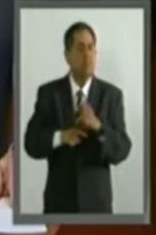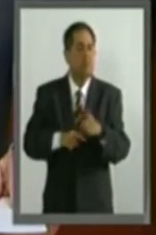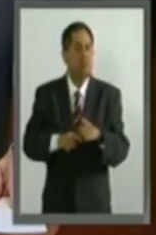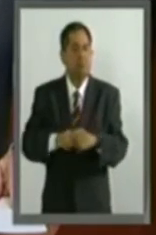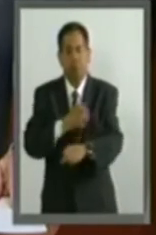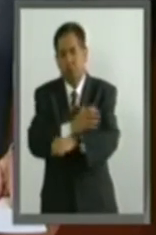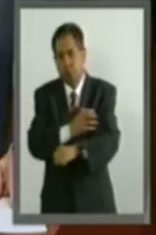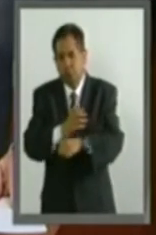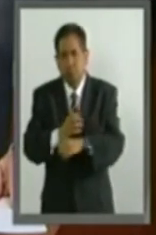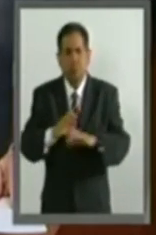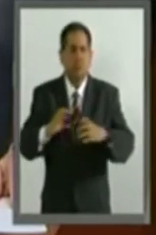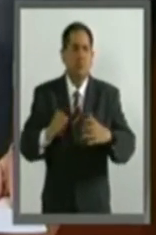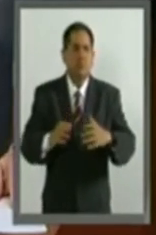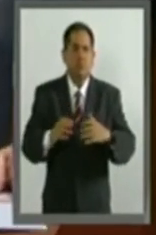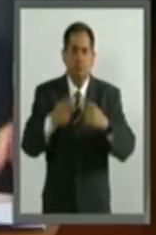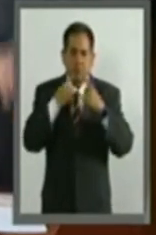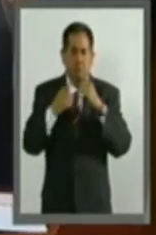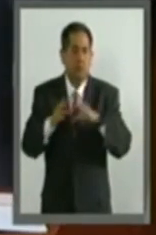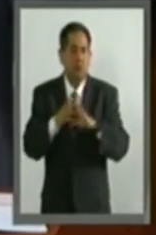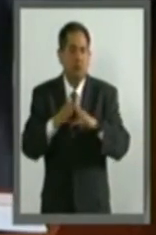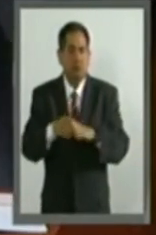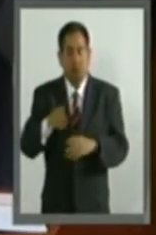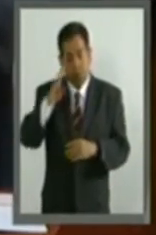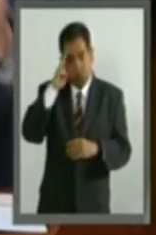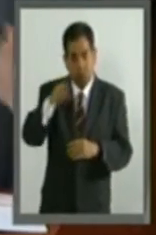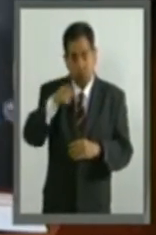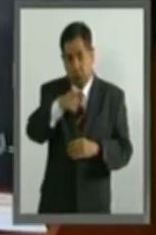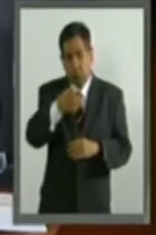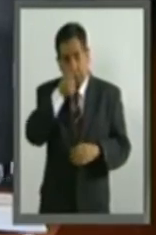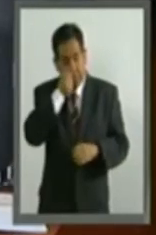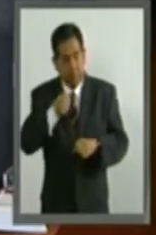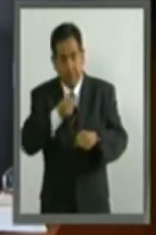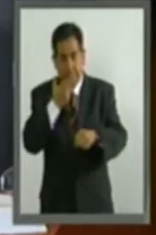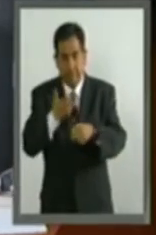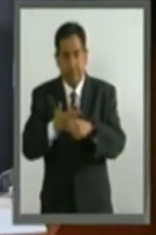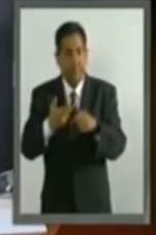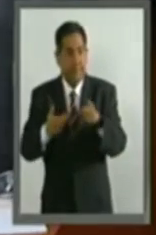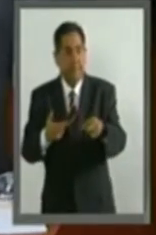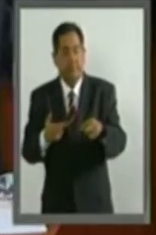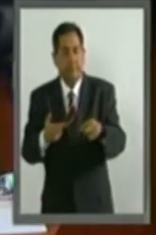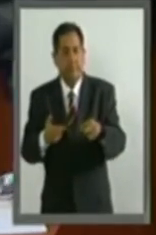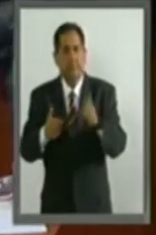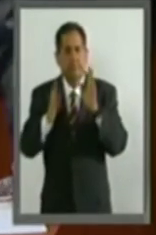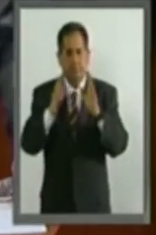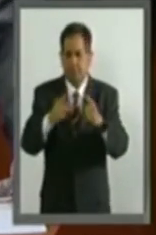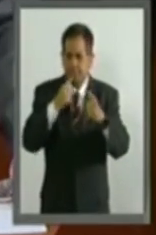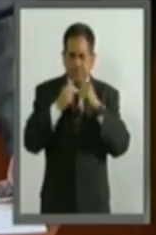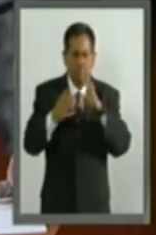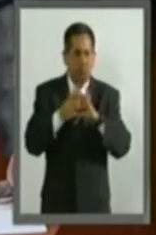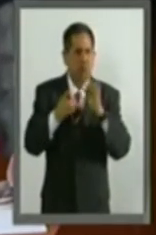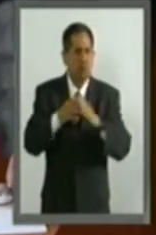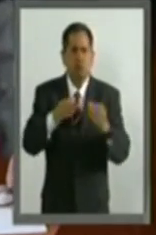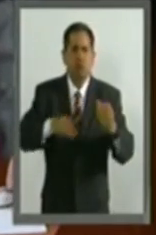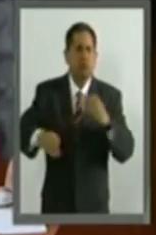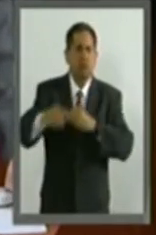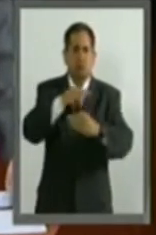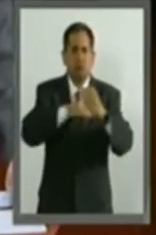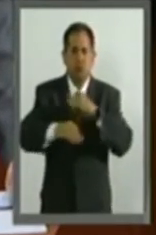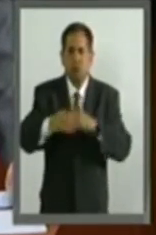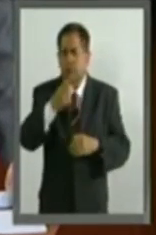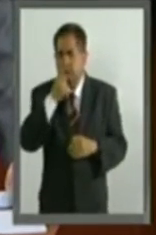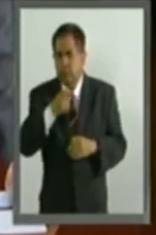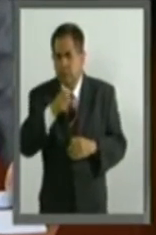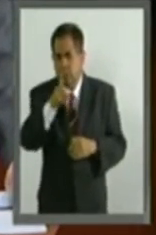compañeras, compañeros, el señor secretario ha hecho un comentario entre todos que no